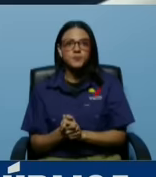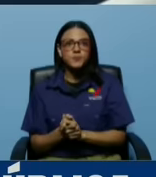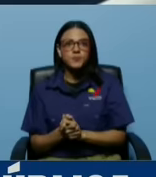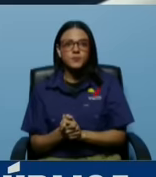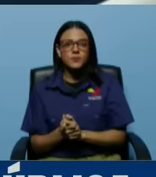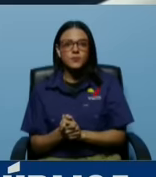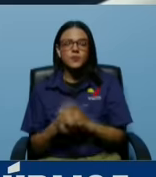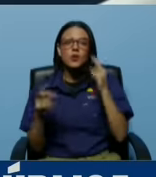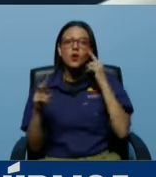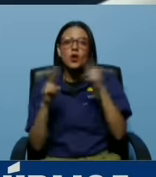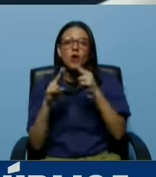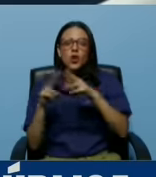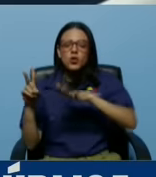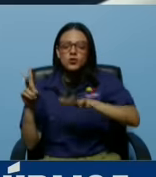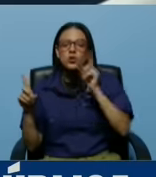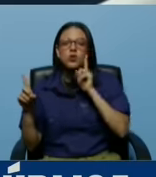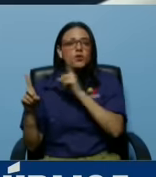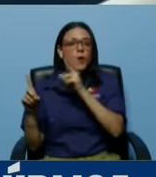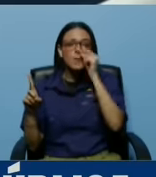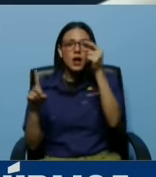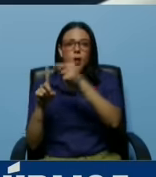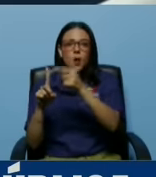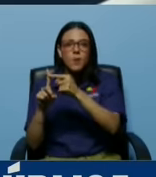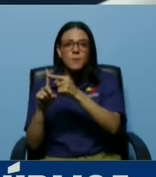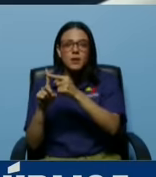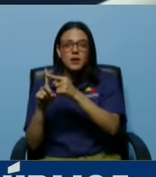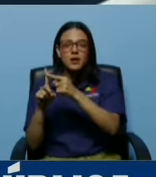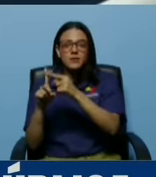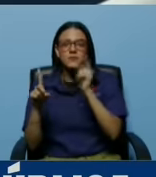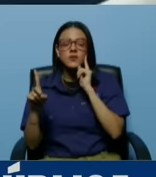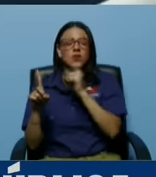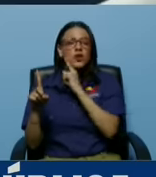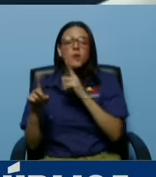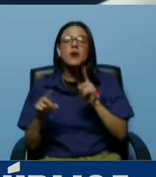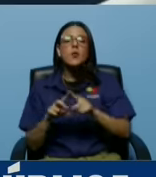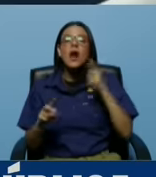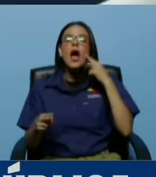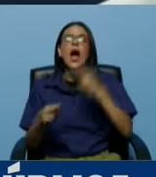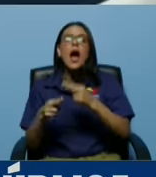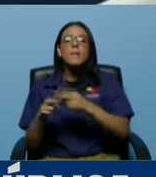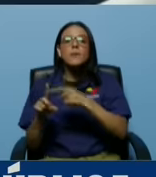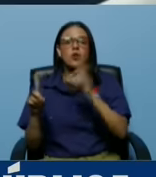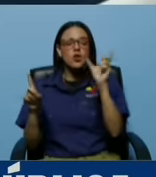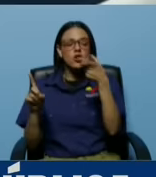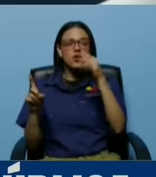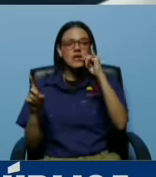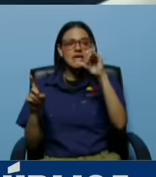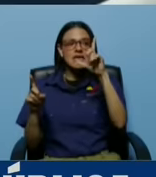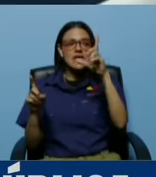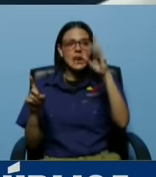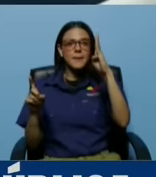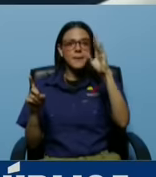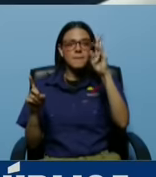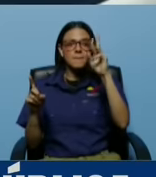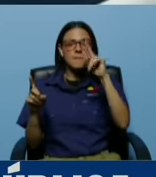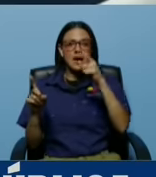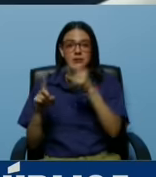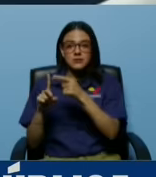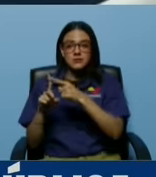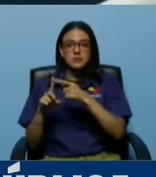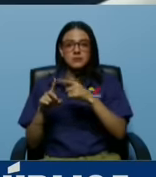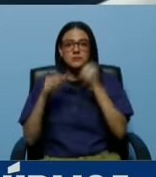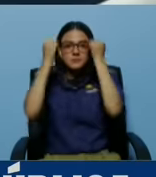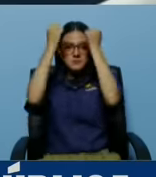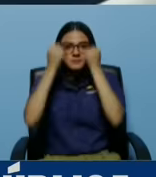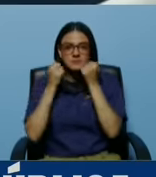conocido en los bajos fondos con el alias, imagínense, de Gilbert Caro, porque ese nombre ya